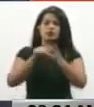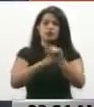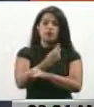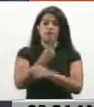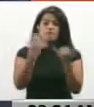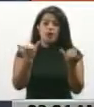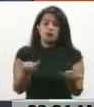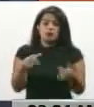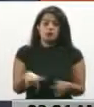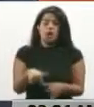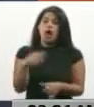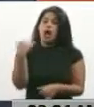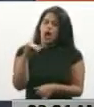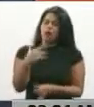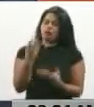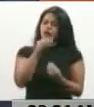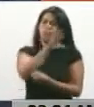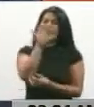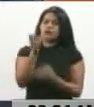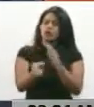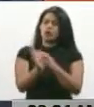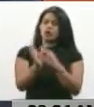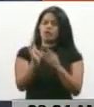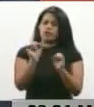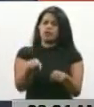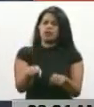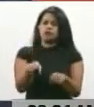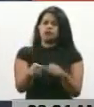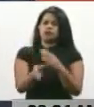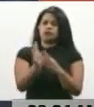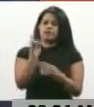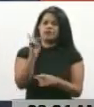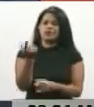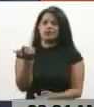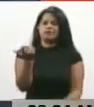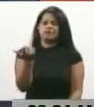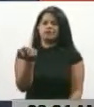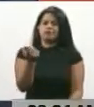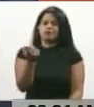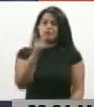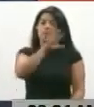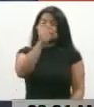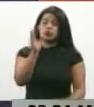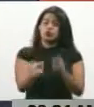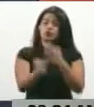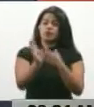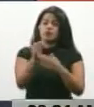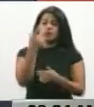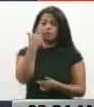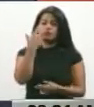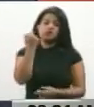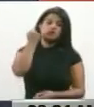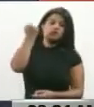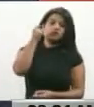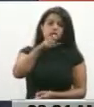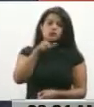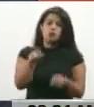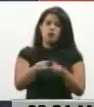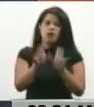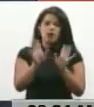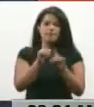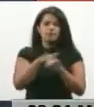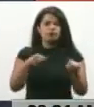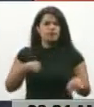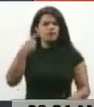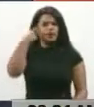estamos, aunque hay muchos países que todavía cuelgan del cuello a las personas, creo que estamos en un